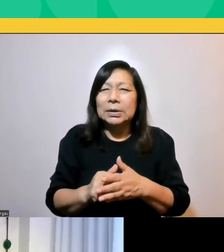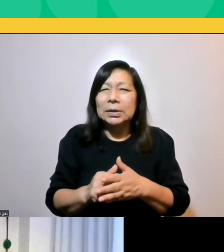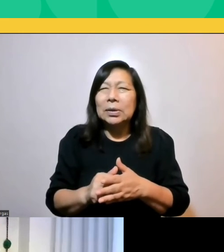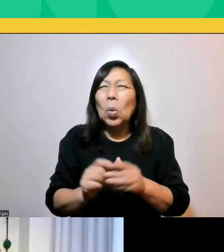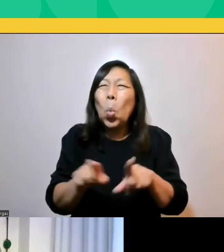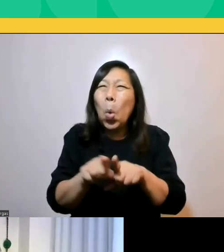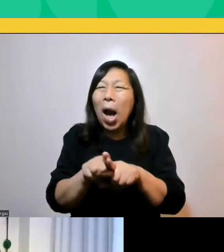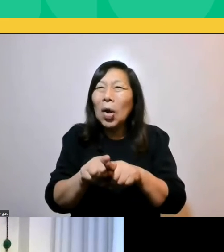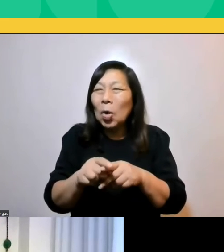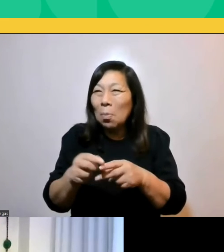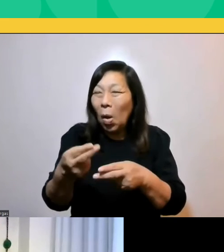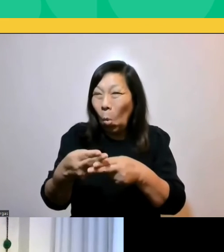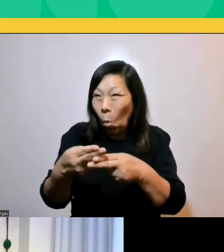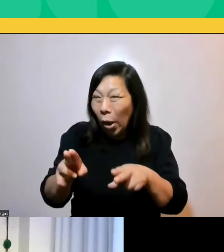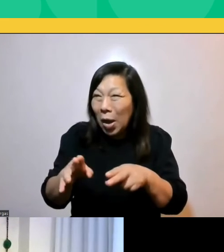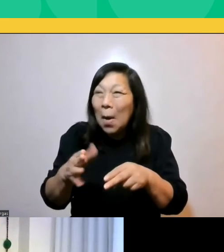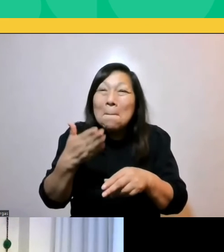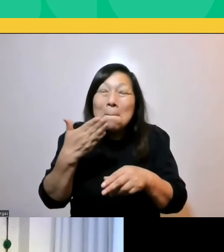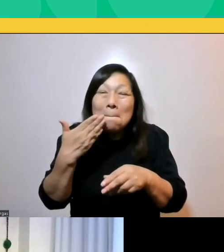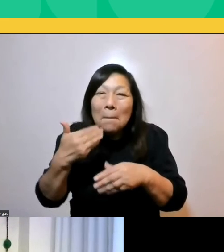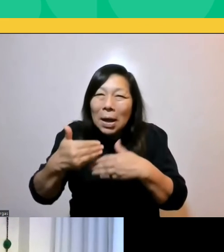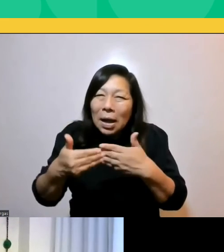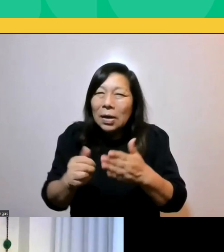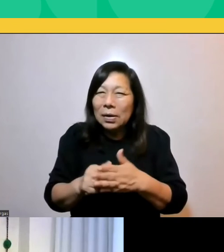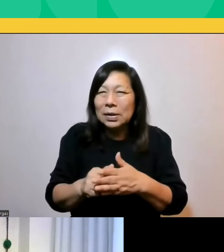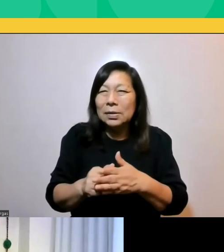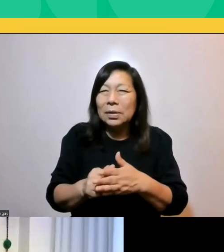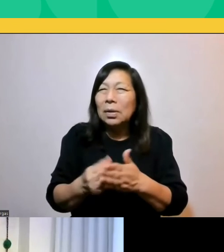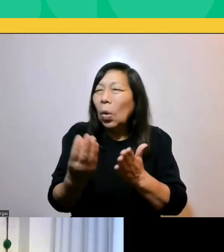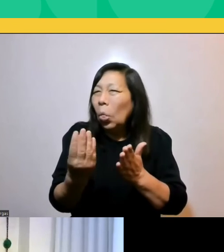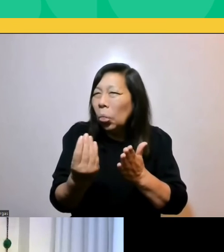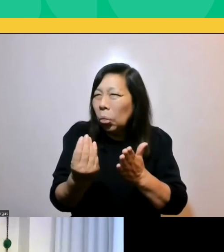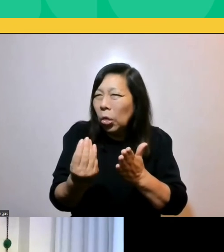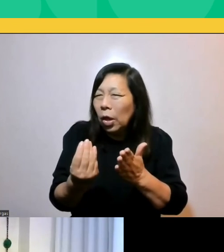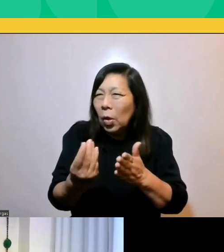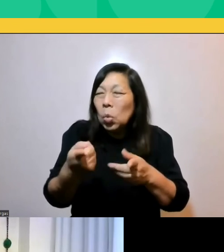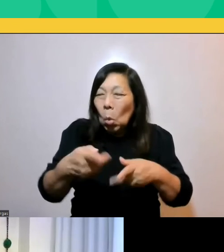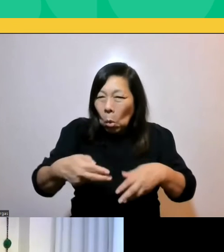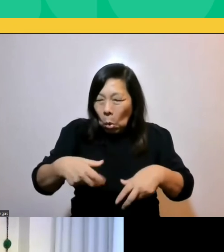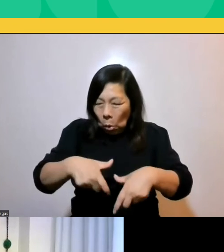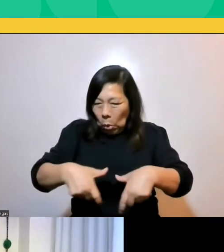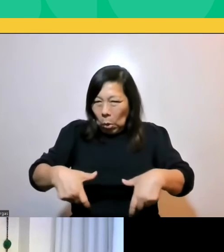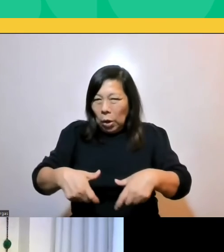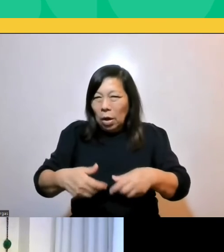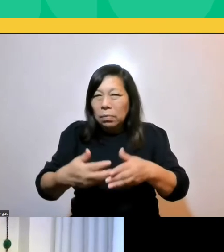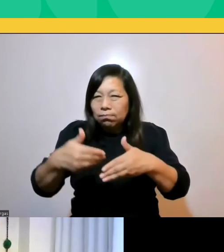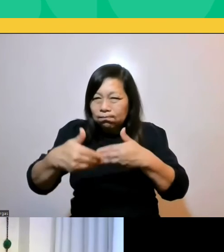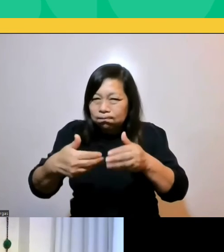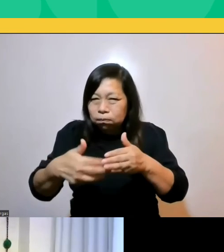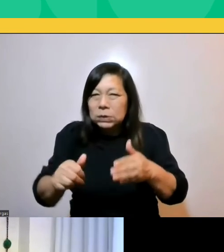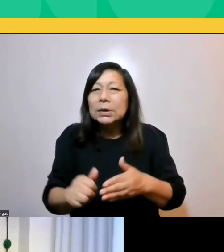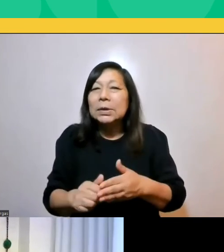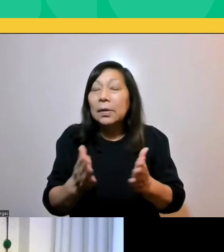de huevo, que puede ser más abundante y puede generar un poquito más de humedad en la ropa interior durante la ovulación.